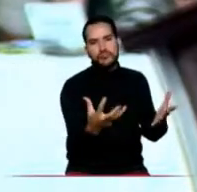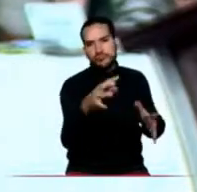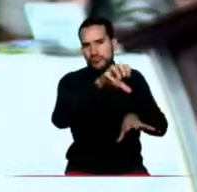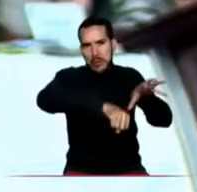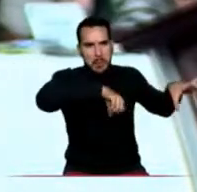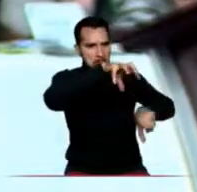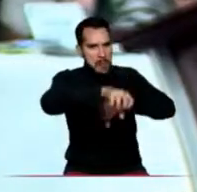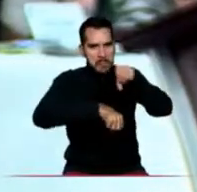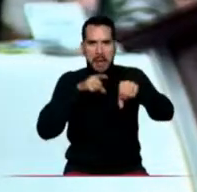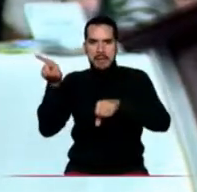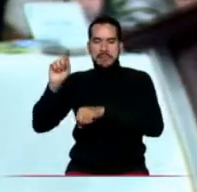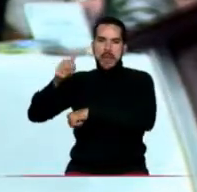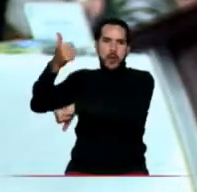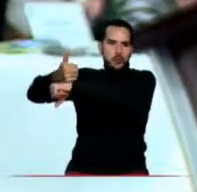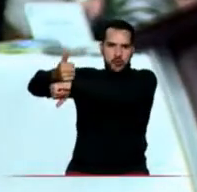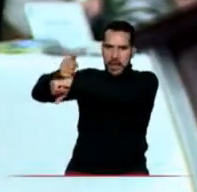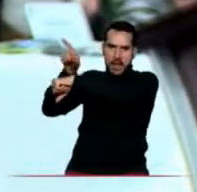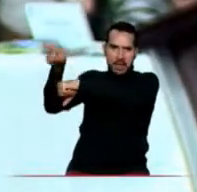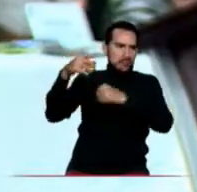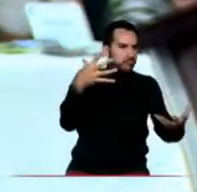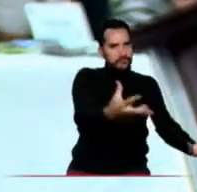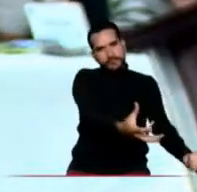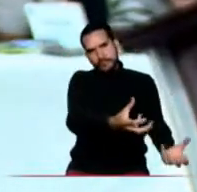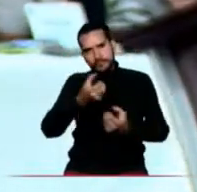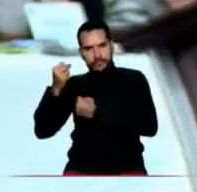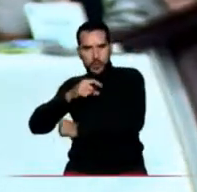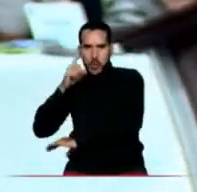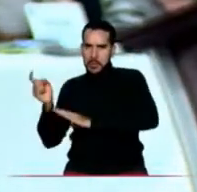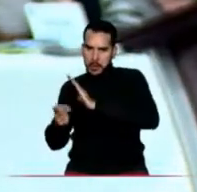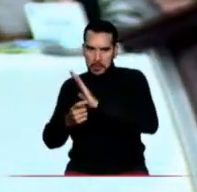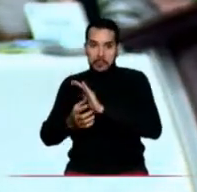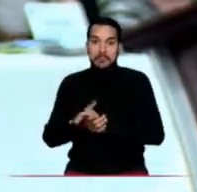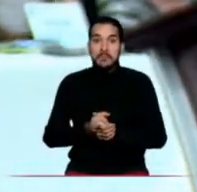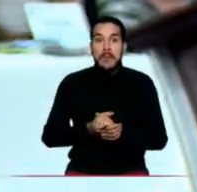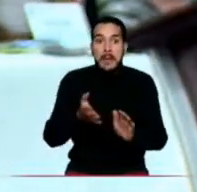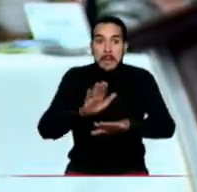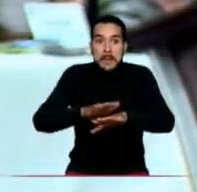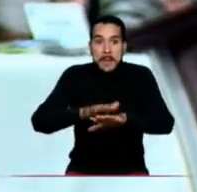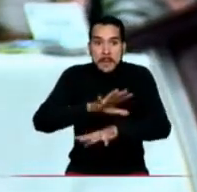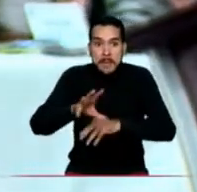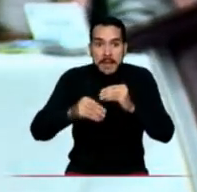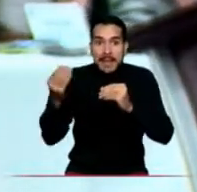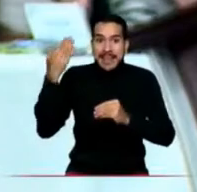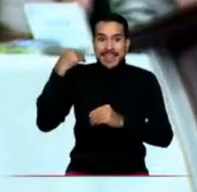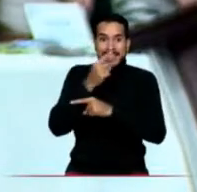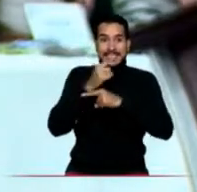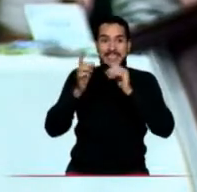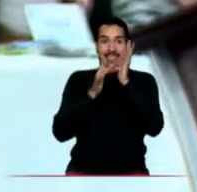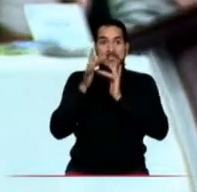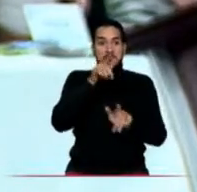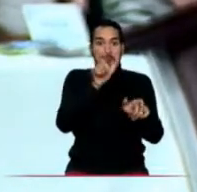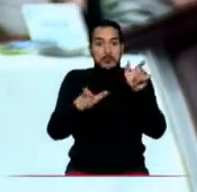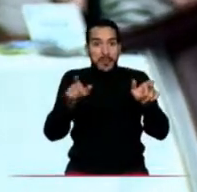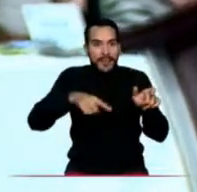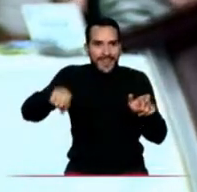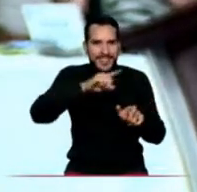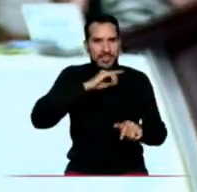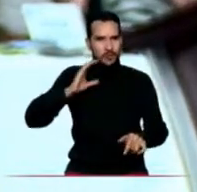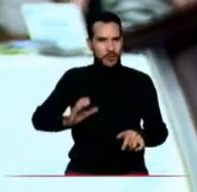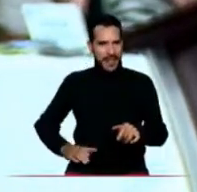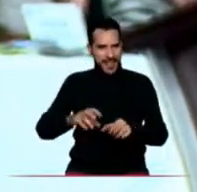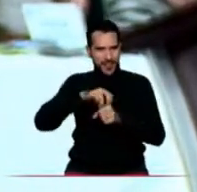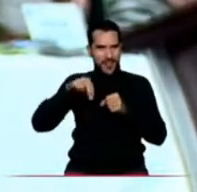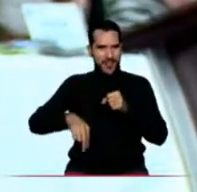judicial correspondiente. Destacar también el buen comportamiento de los caleños durante esta Semana Santa, gracias a los distintos